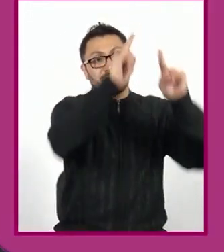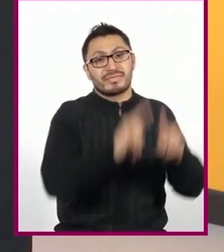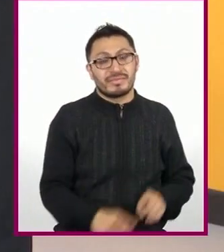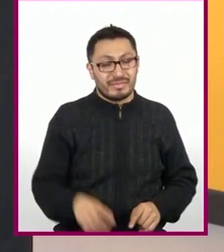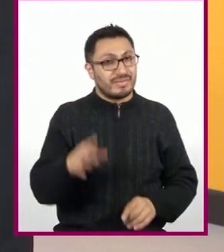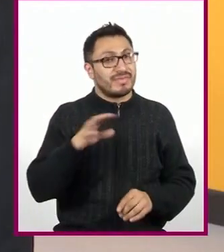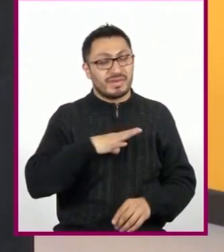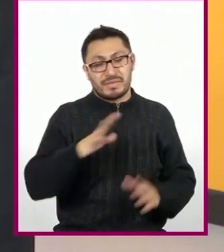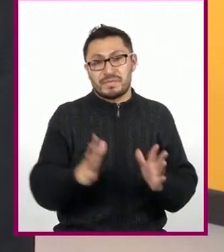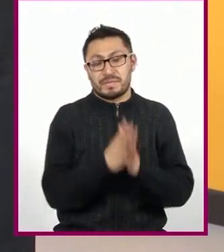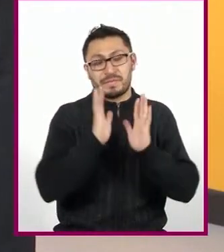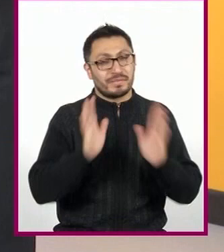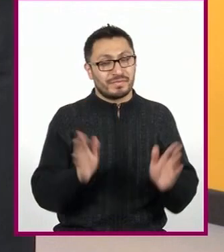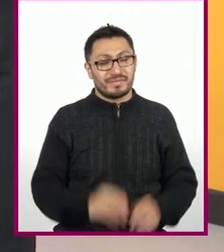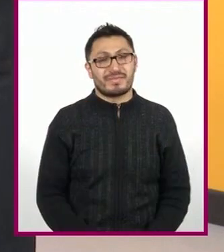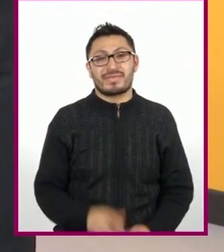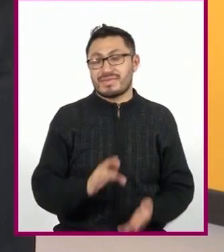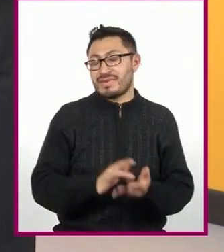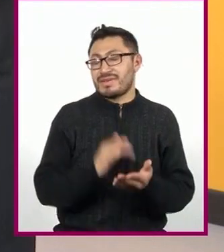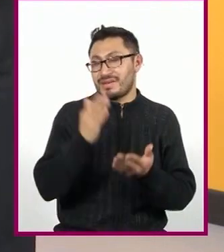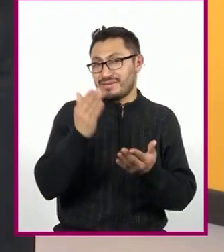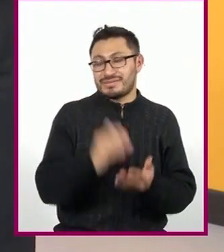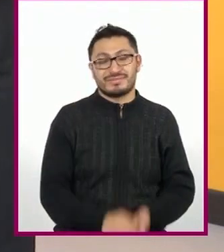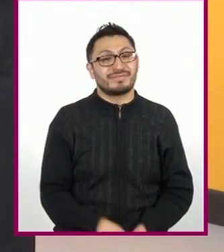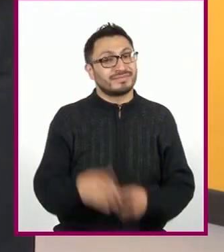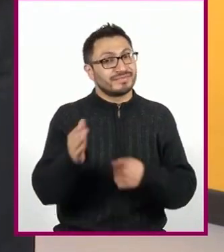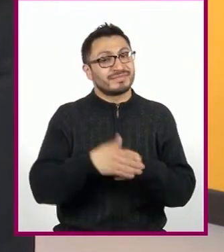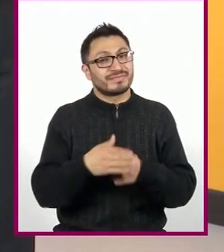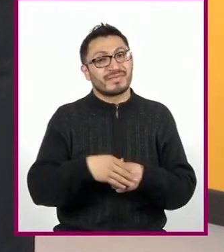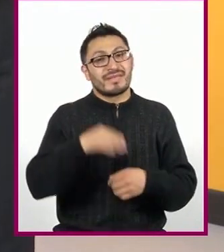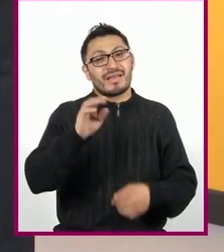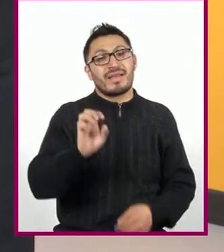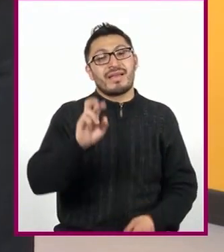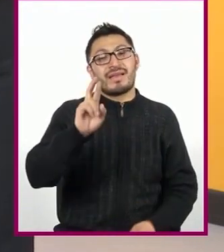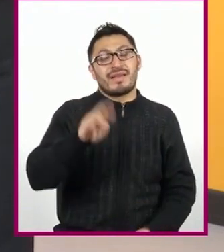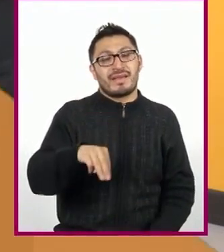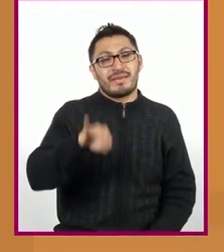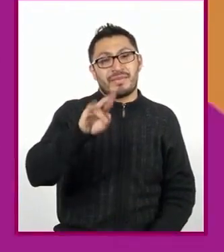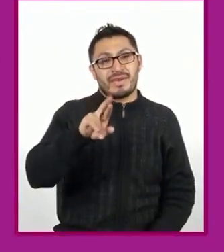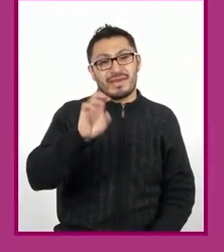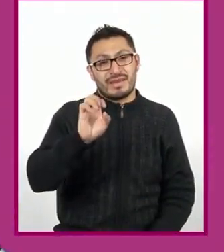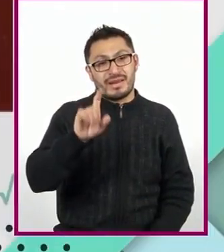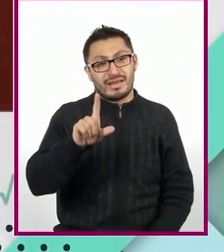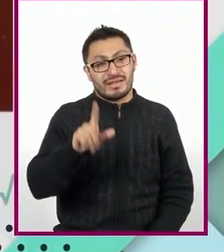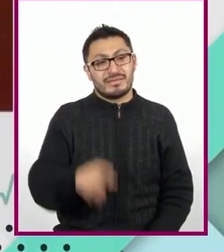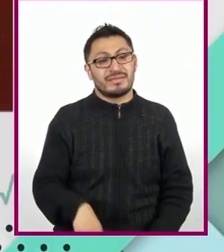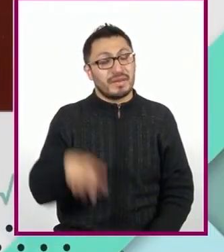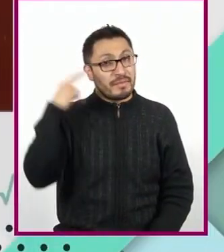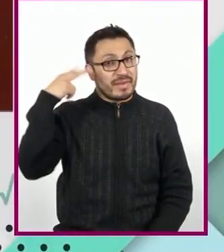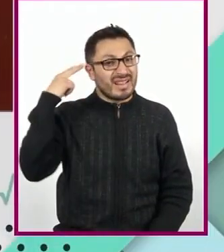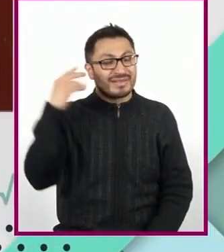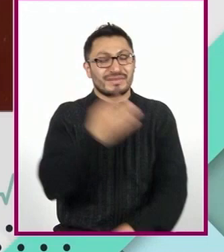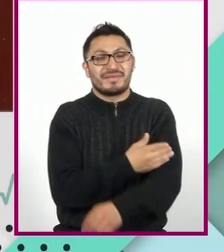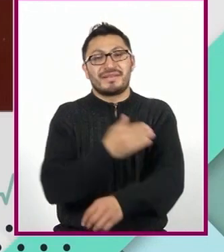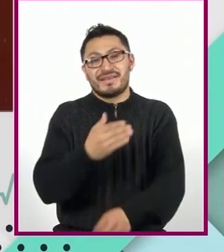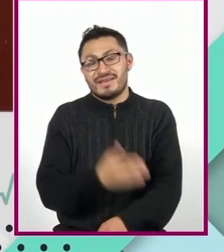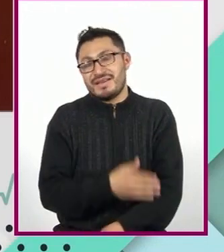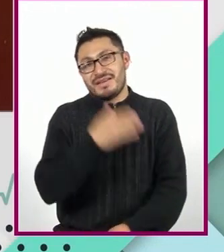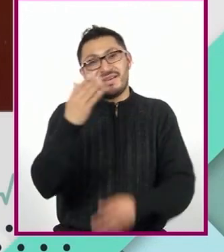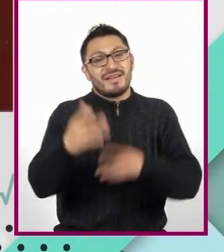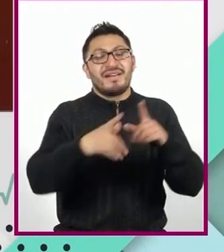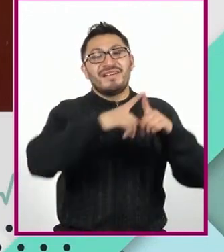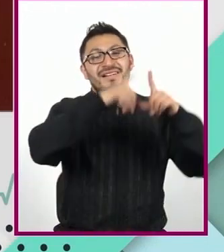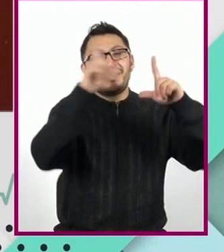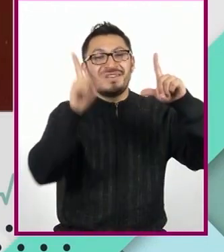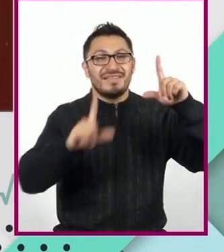participación. Gracias, Emily. Sigue Emiret de Veracruz. Compañeros y compañeras de toda la